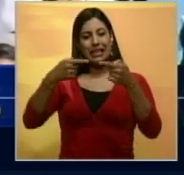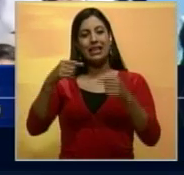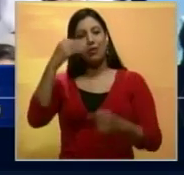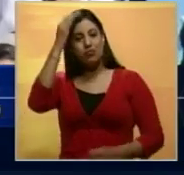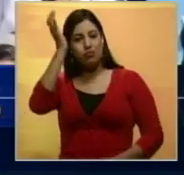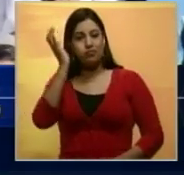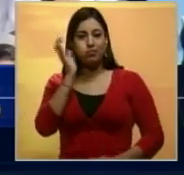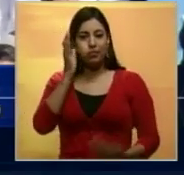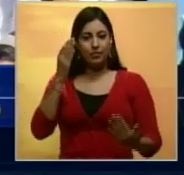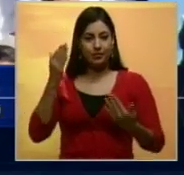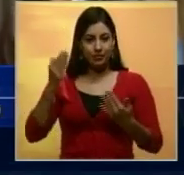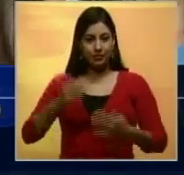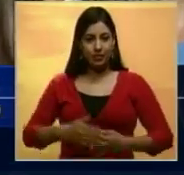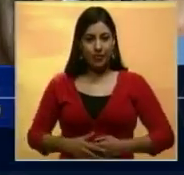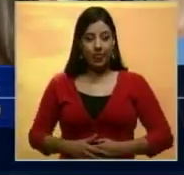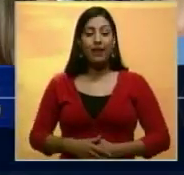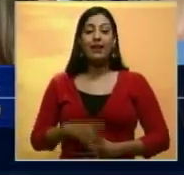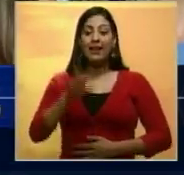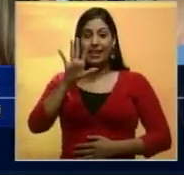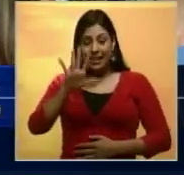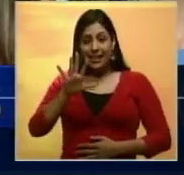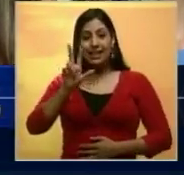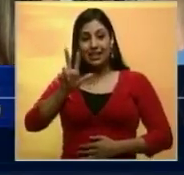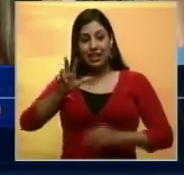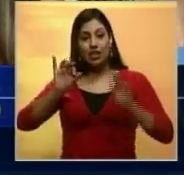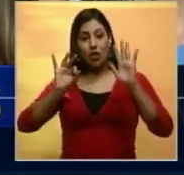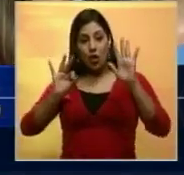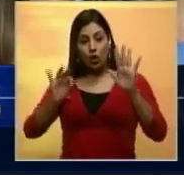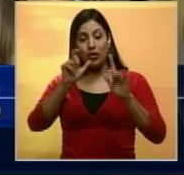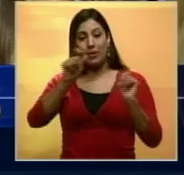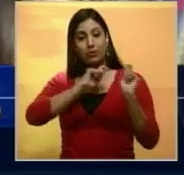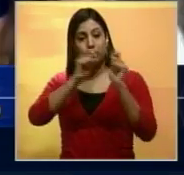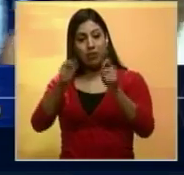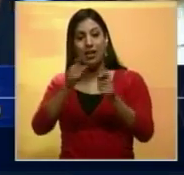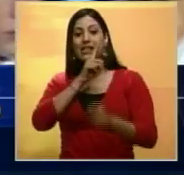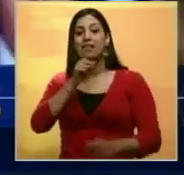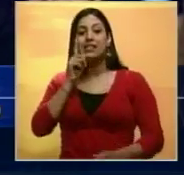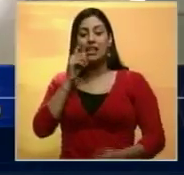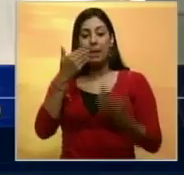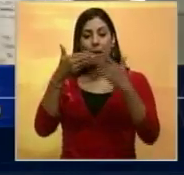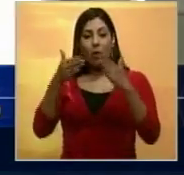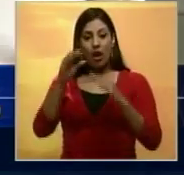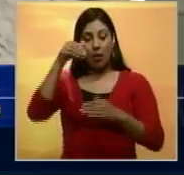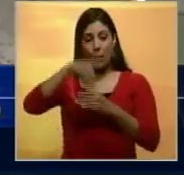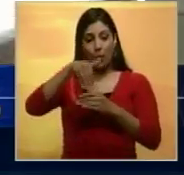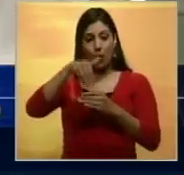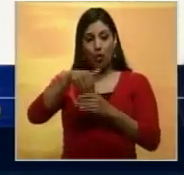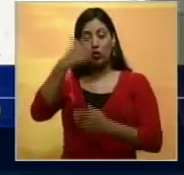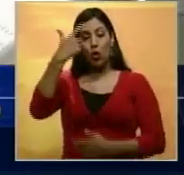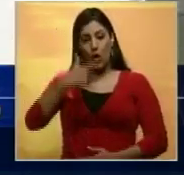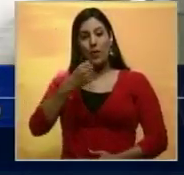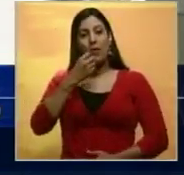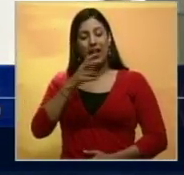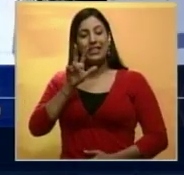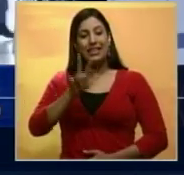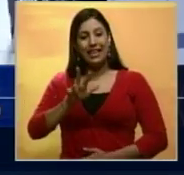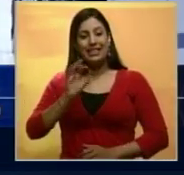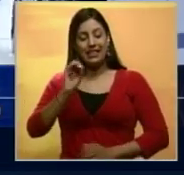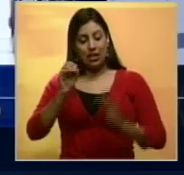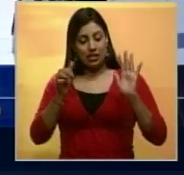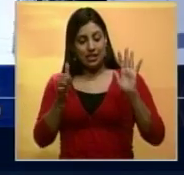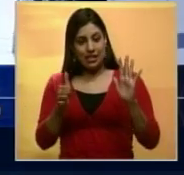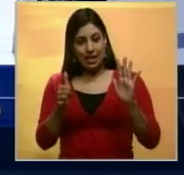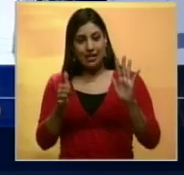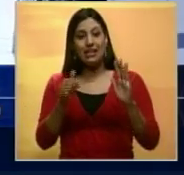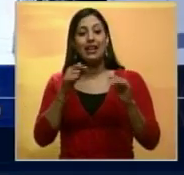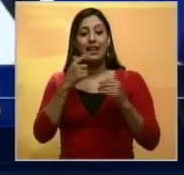demócrata Hillary Clinton. De los 538 delegados que conforman el colegio electoral, Trump aseguró 306 y